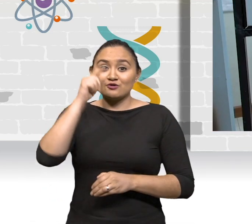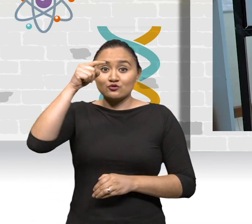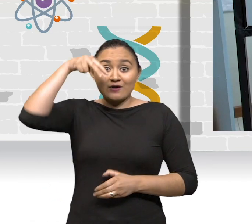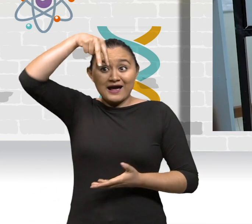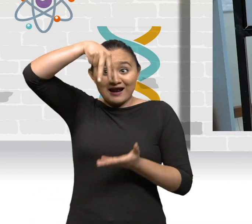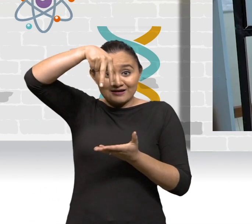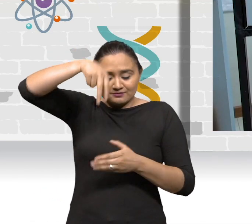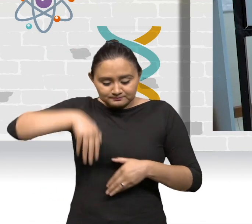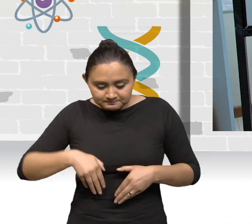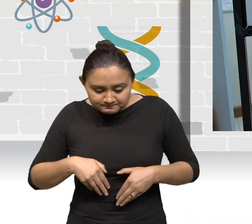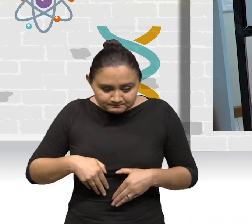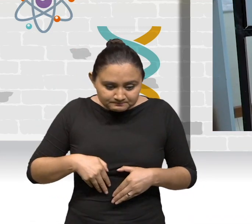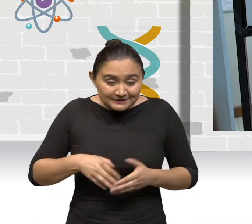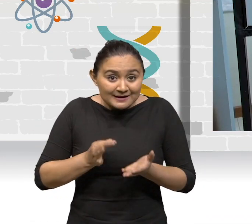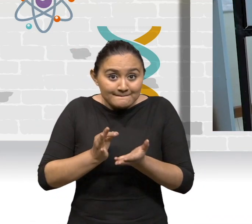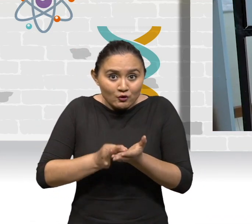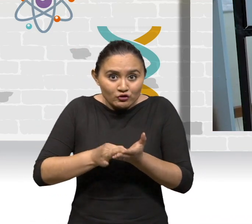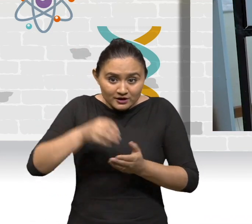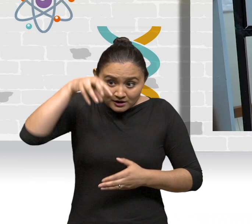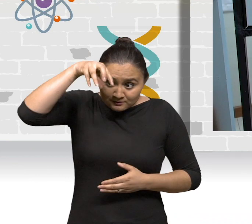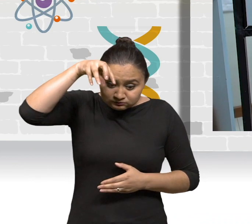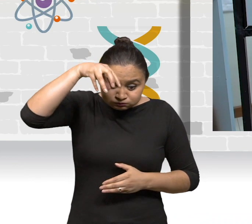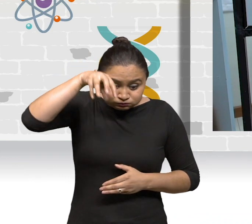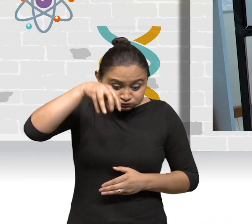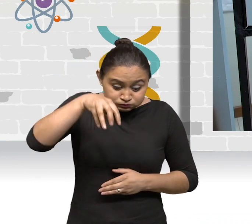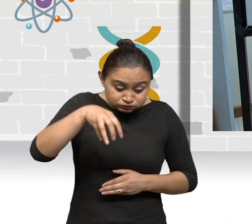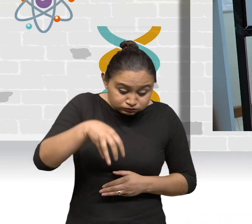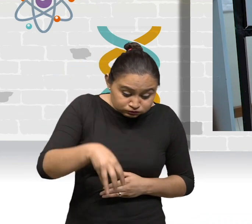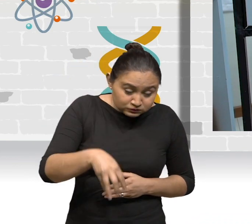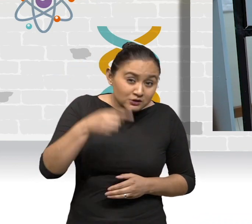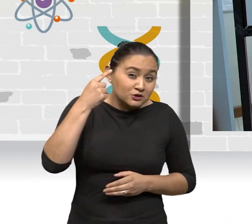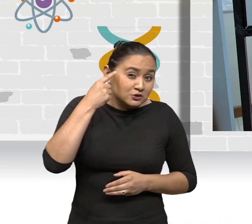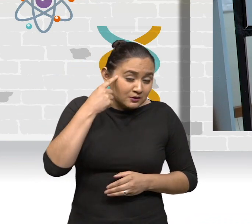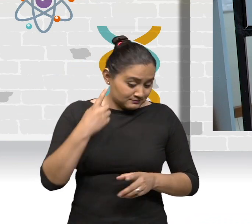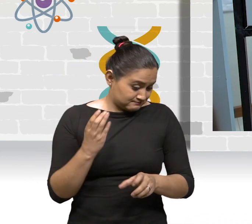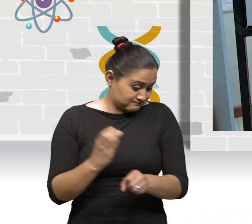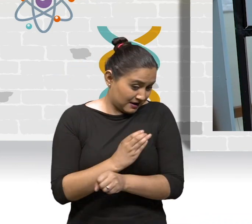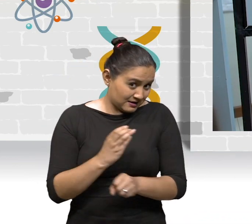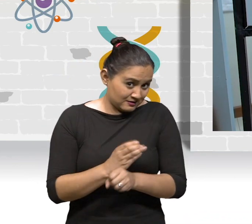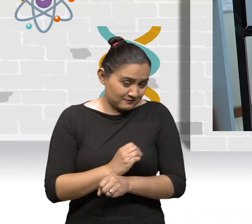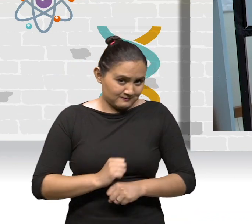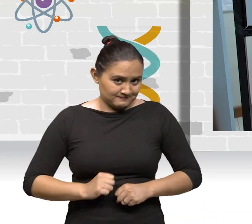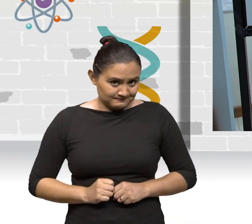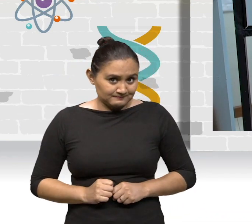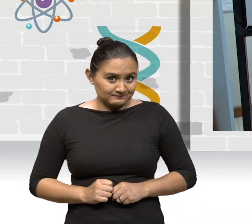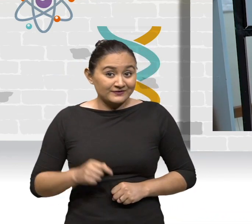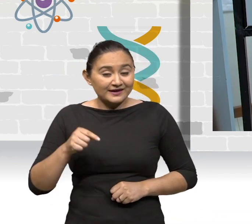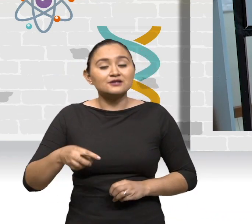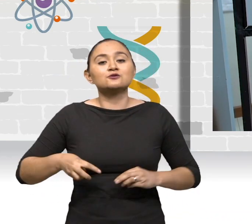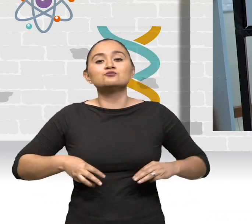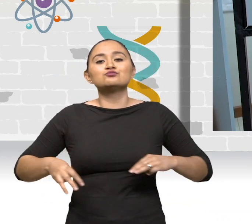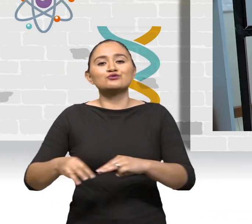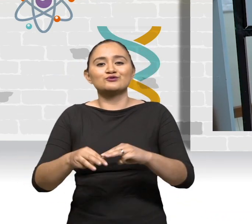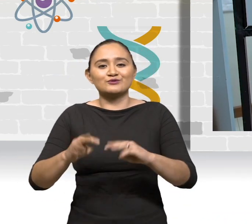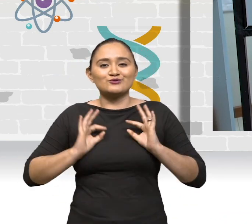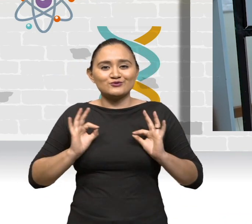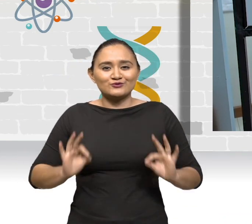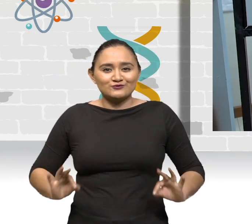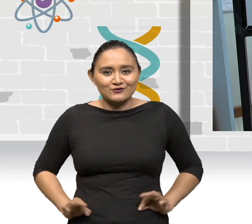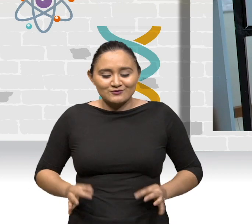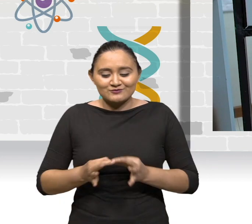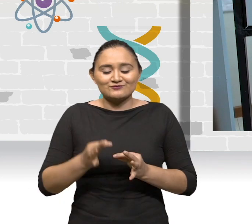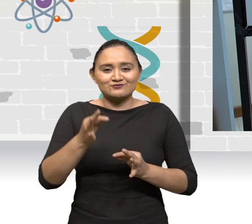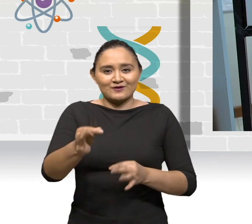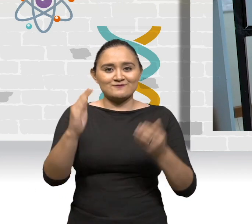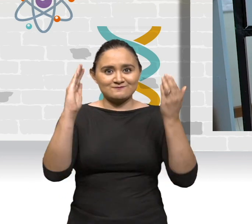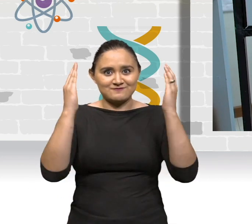dejar caer la moneda, esta experimenta una caída libre, es decir, un movimiento rectilíneo uniformemente variado, donde la